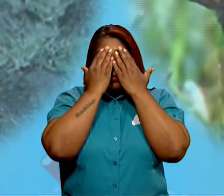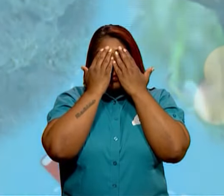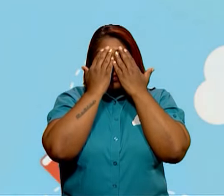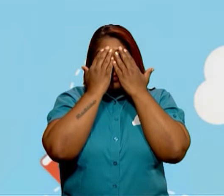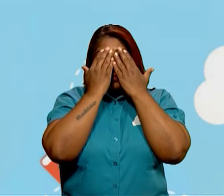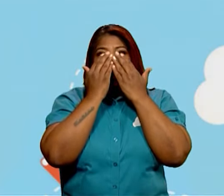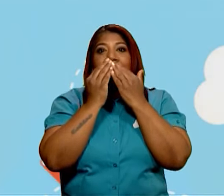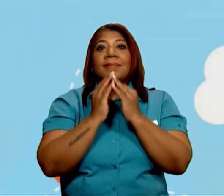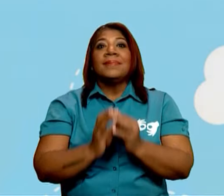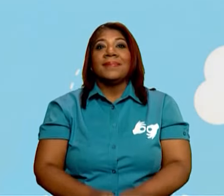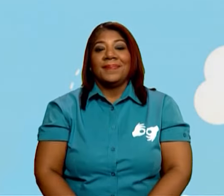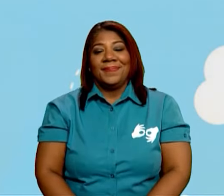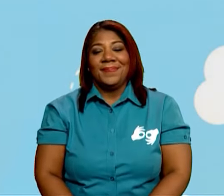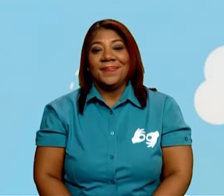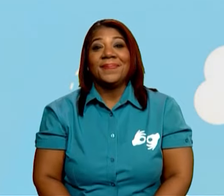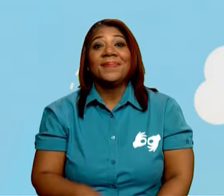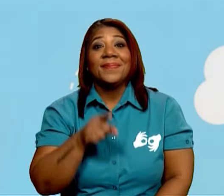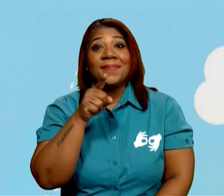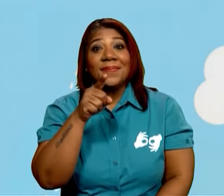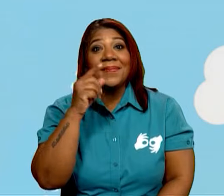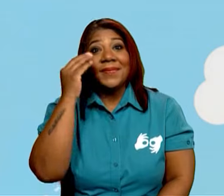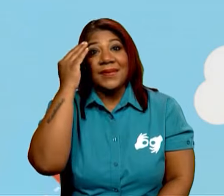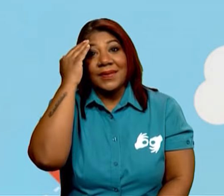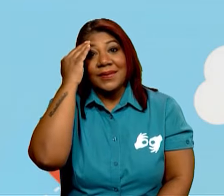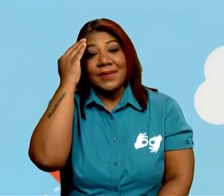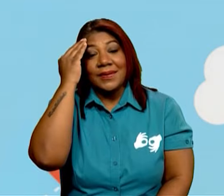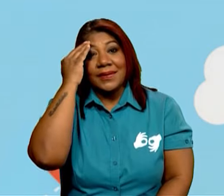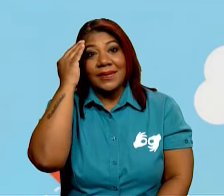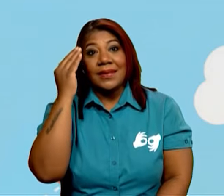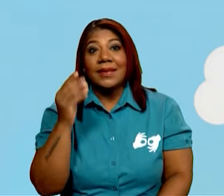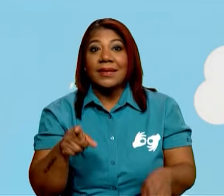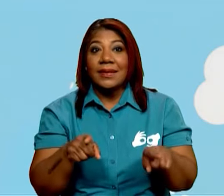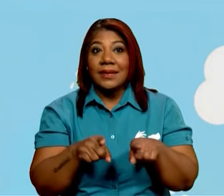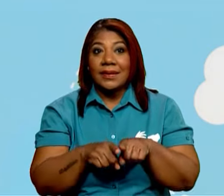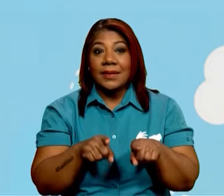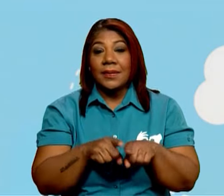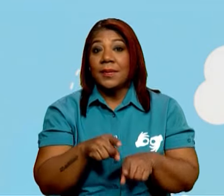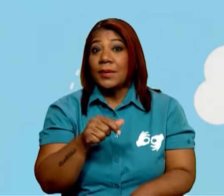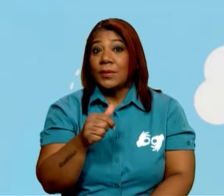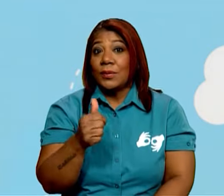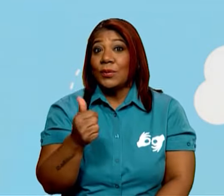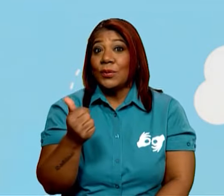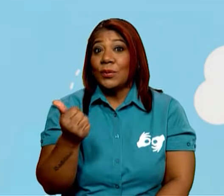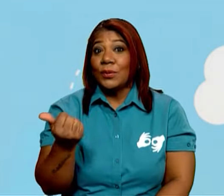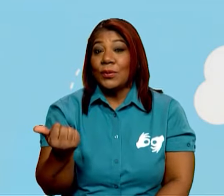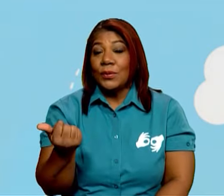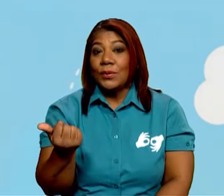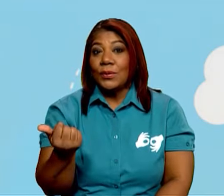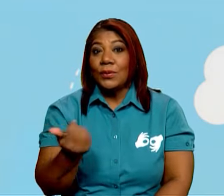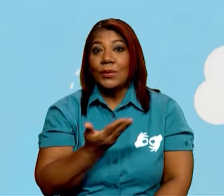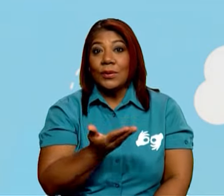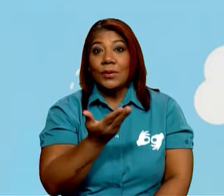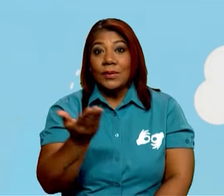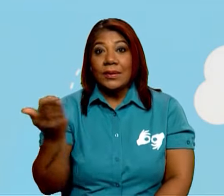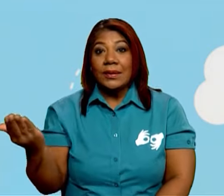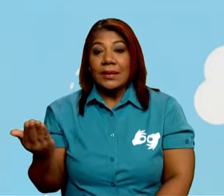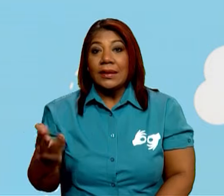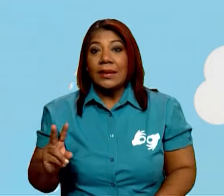nosotros sabemos que también tenemos otro ser vivo que se alimenta